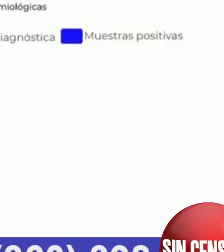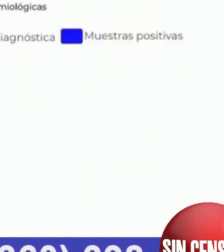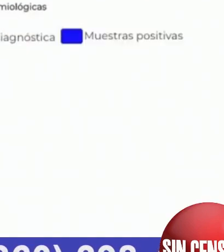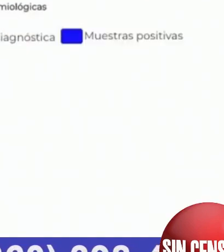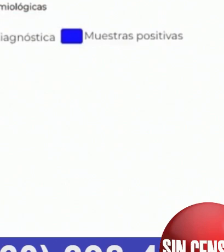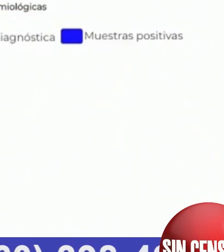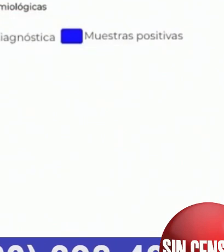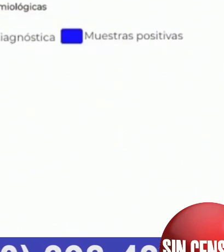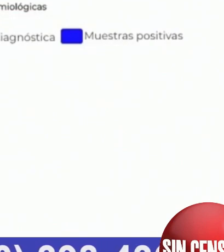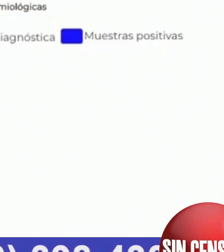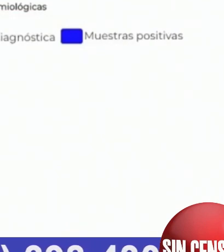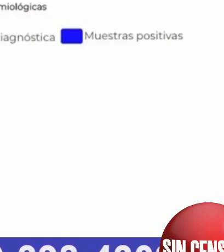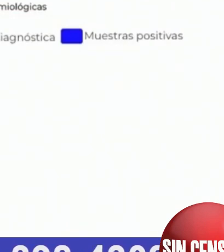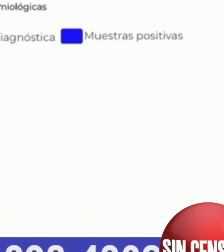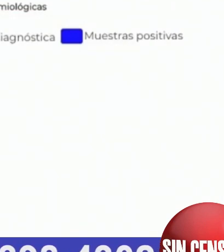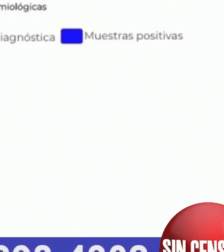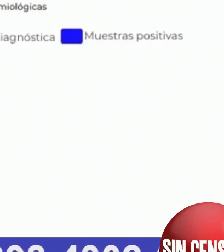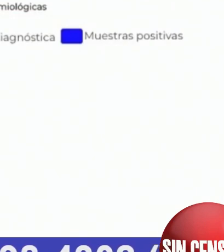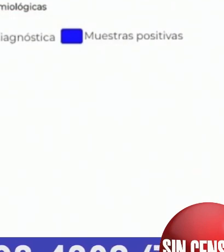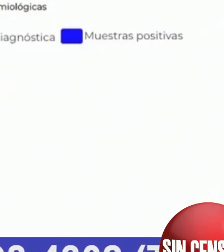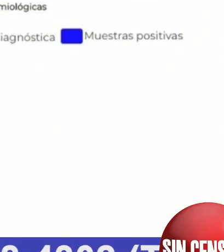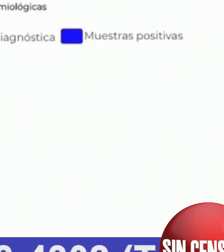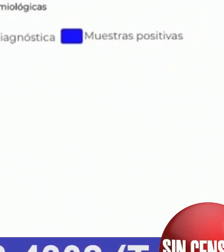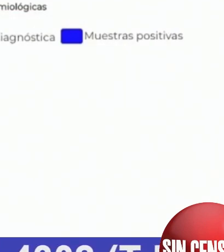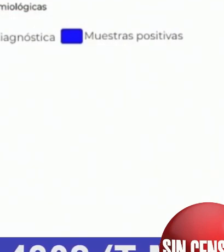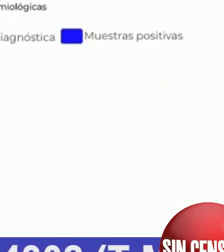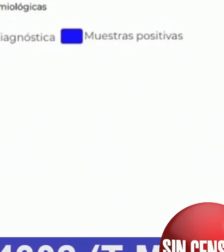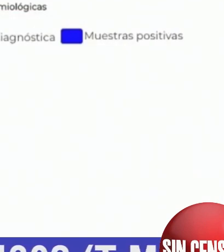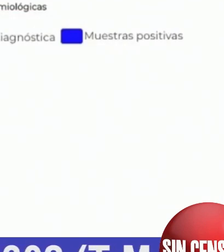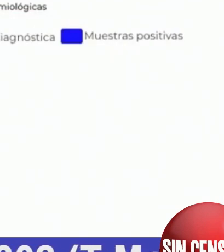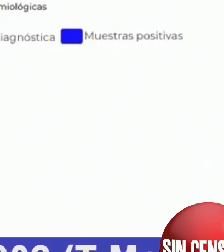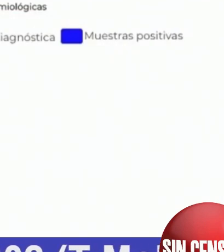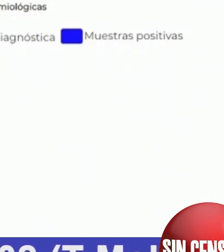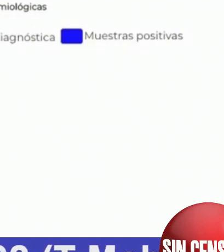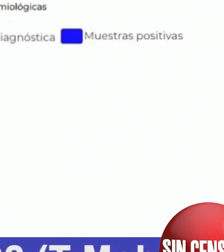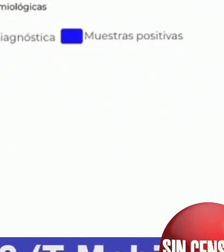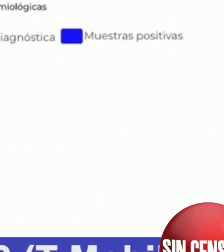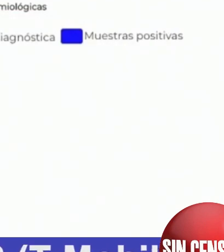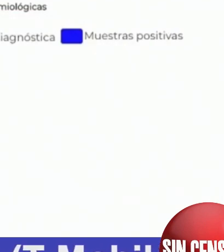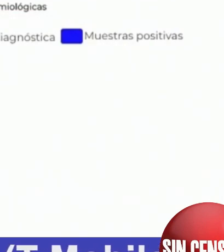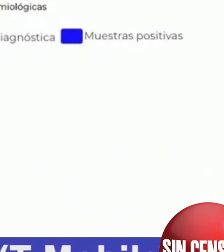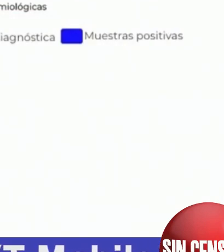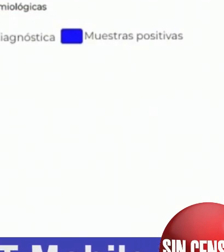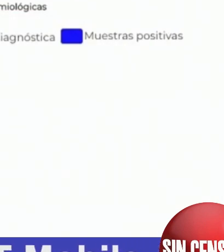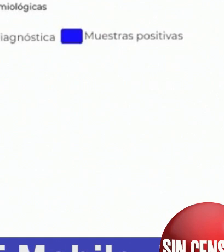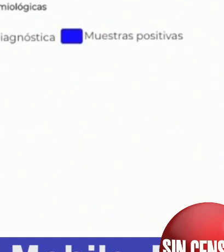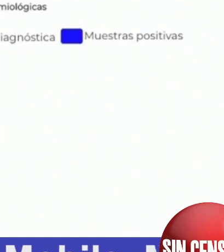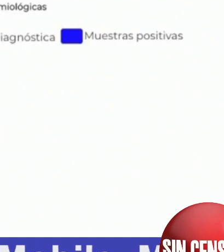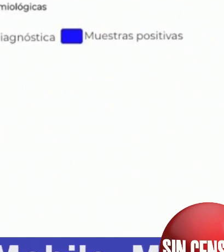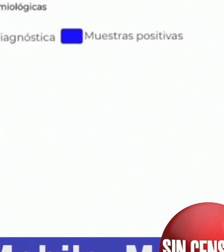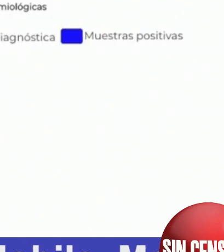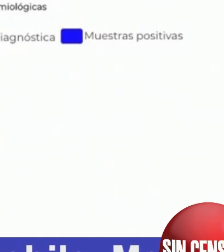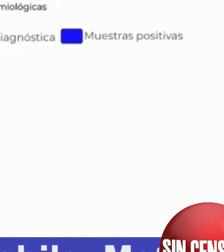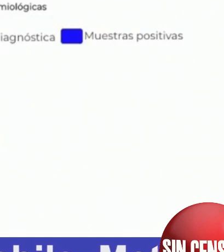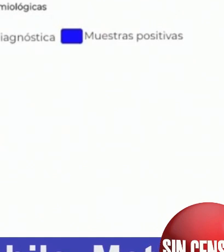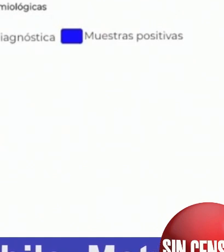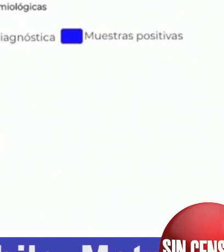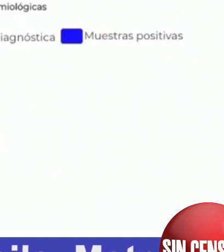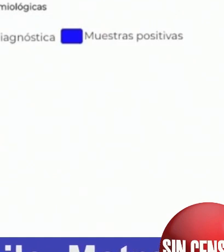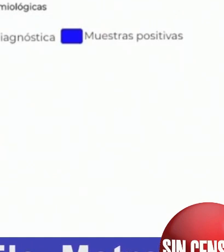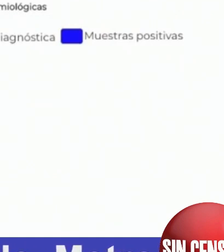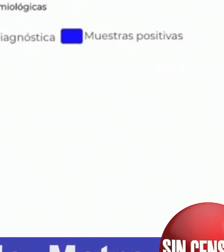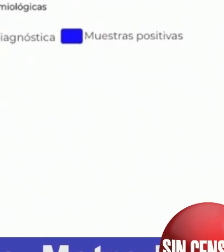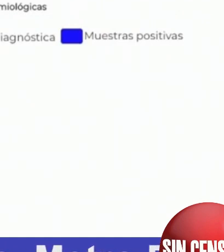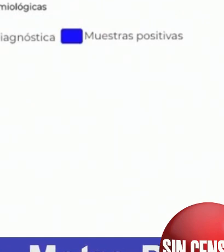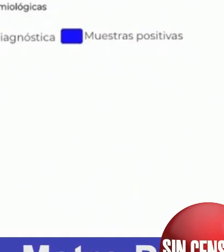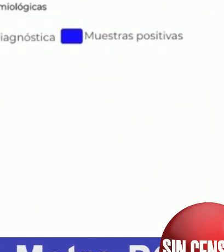azul oscuro es la de defunciones, que está amplificada con una escala en la gráfica de abajo. Lo que vemos